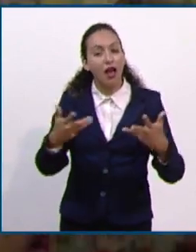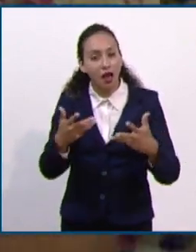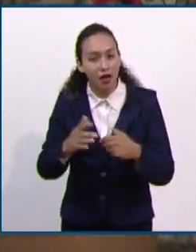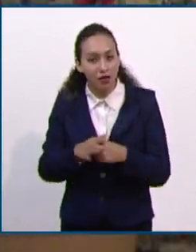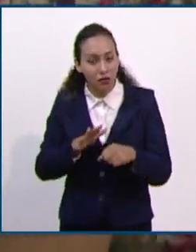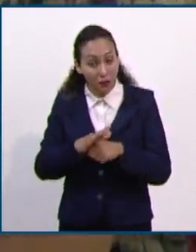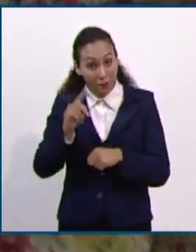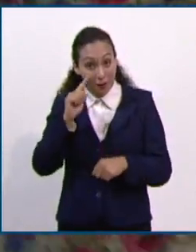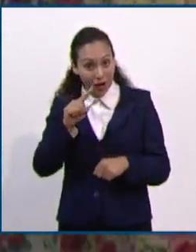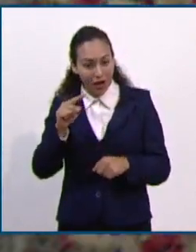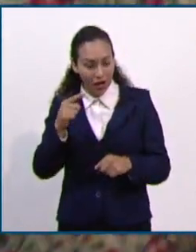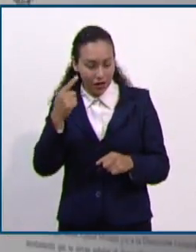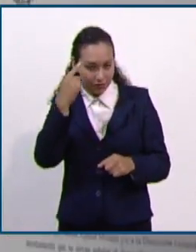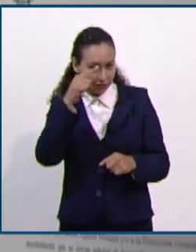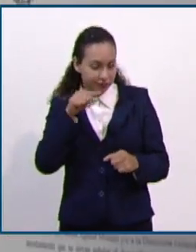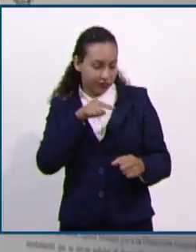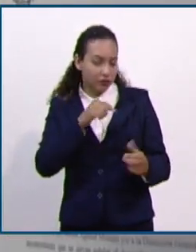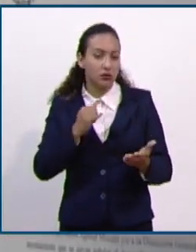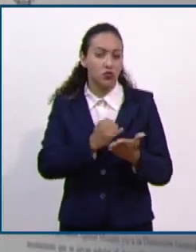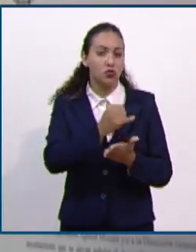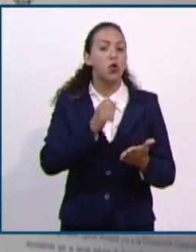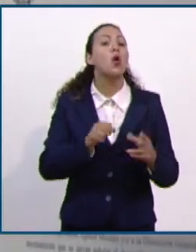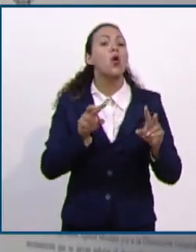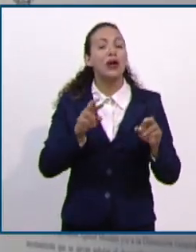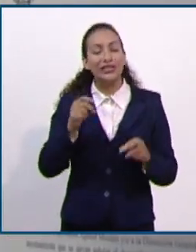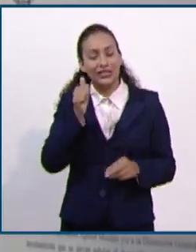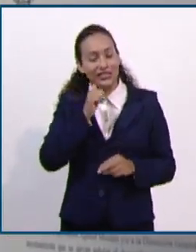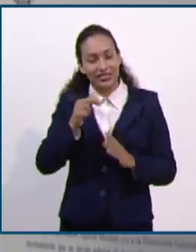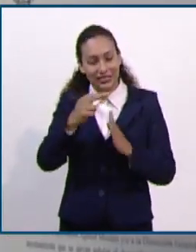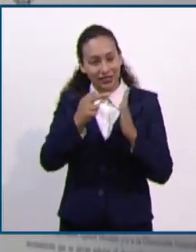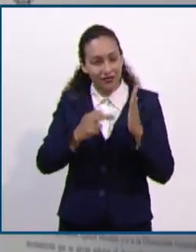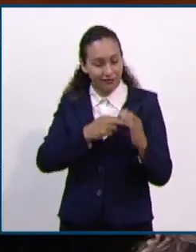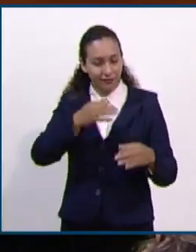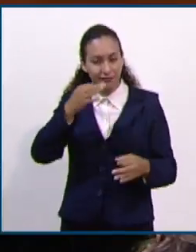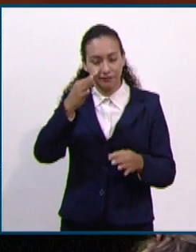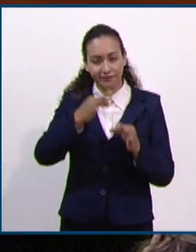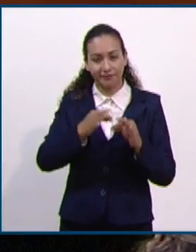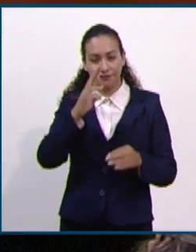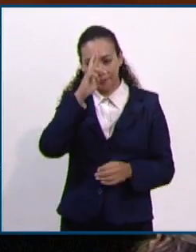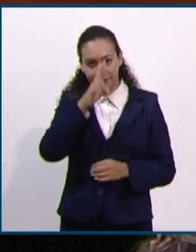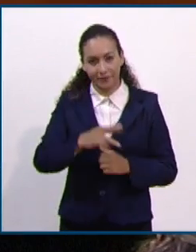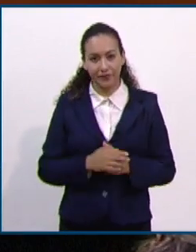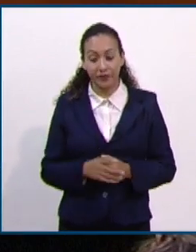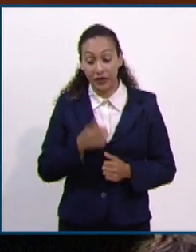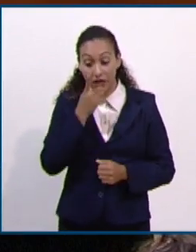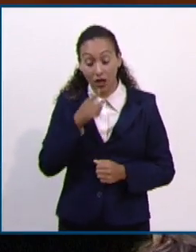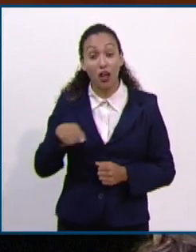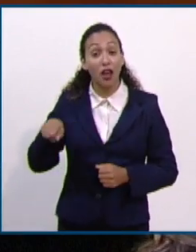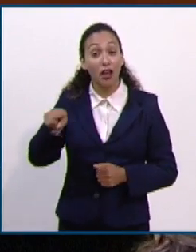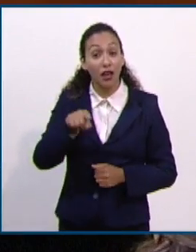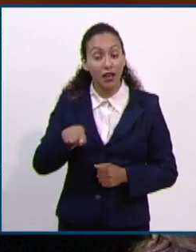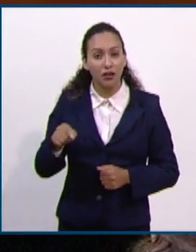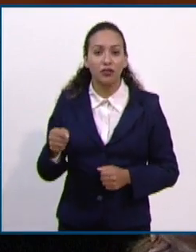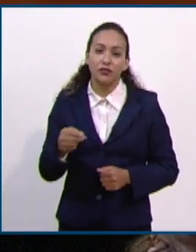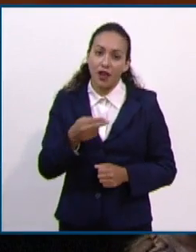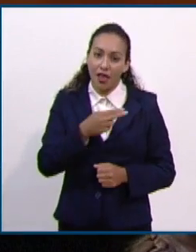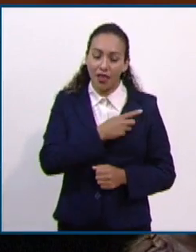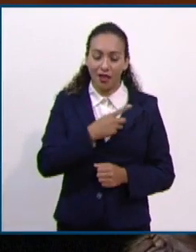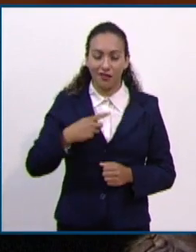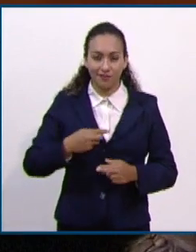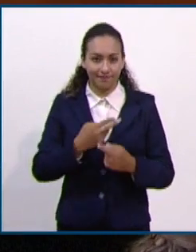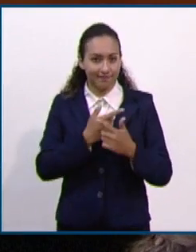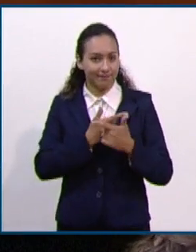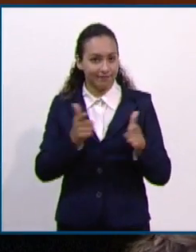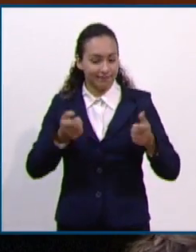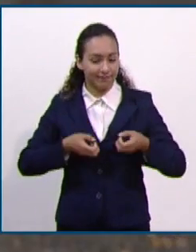están contempladas en las normas jurídicas. Explicó que las decisiones judiciales deben estar libres de expresiones